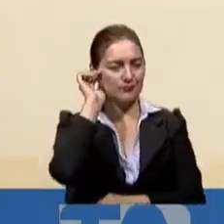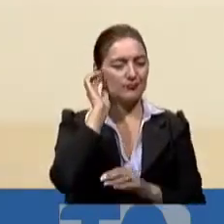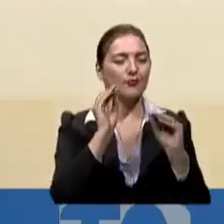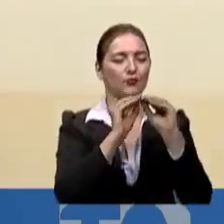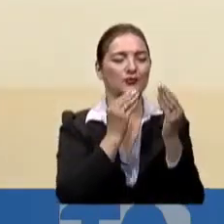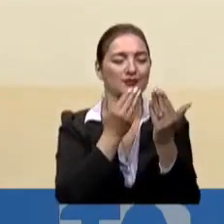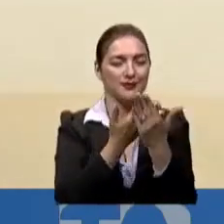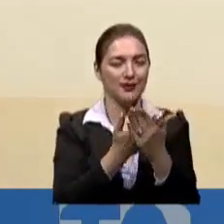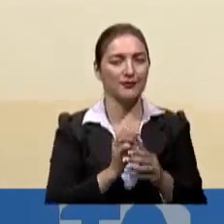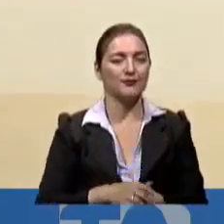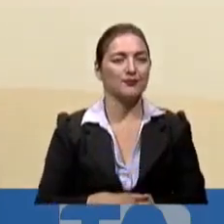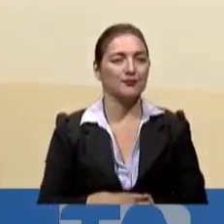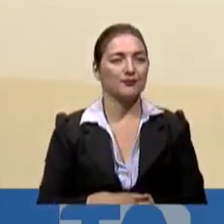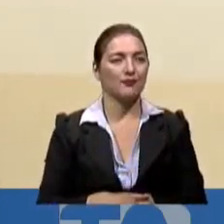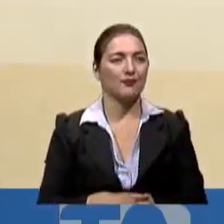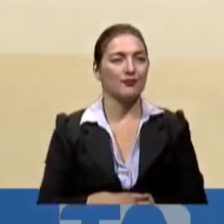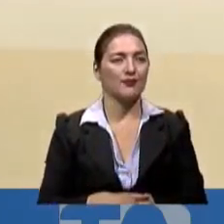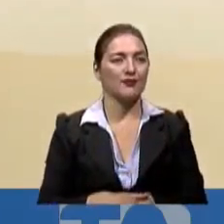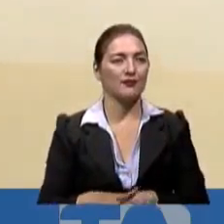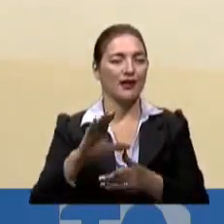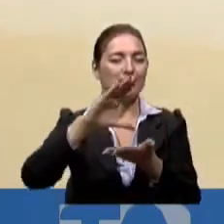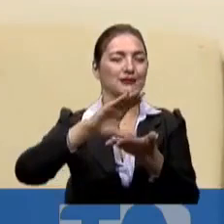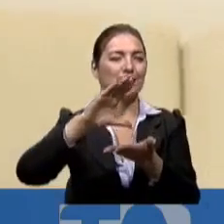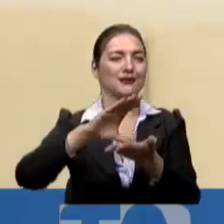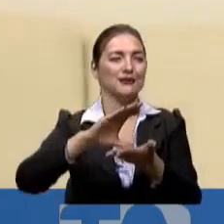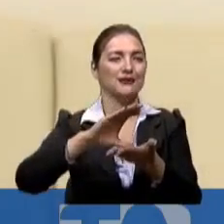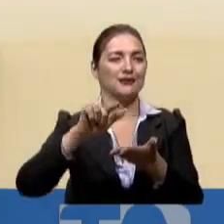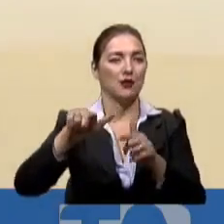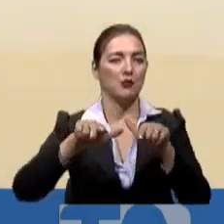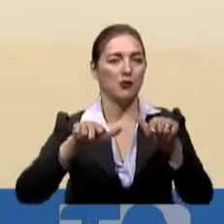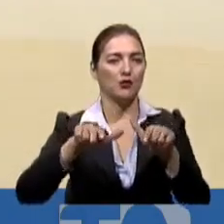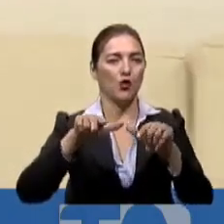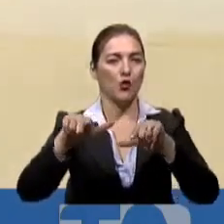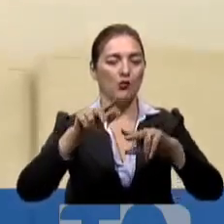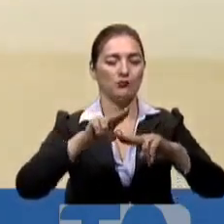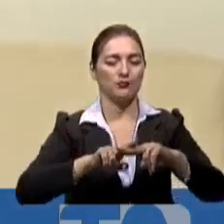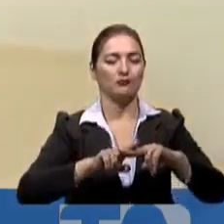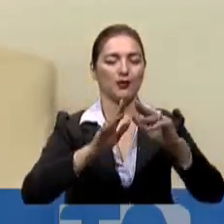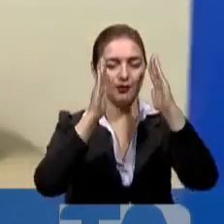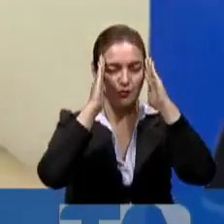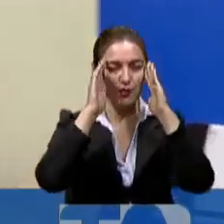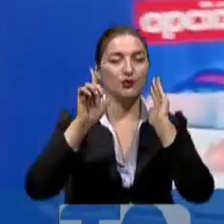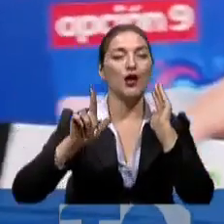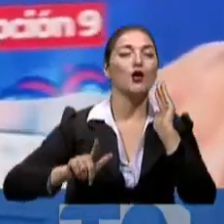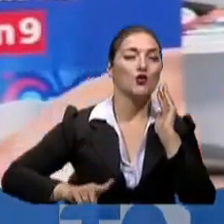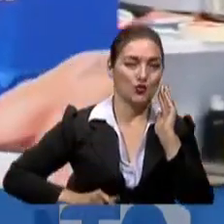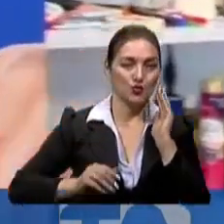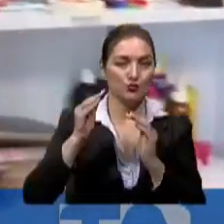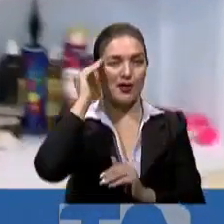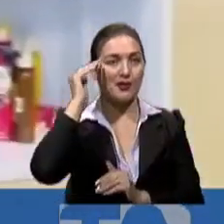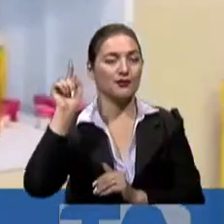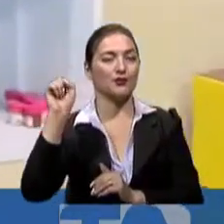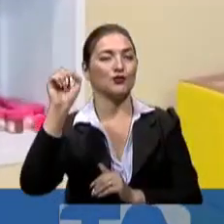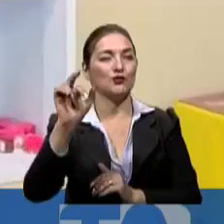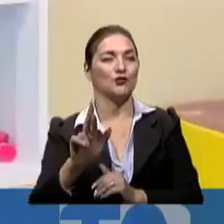te agradecemos mucho bueno Esto es un poco de las instalaciones que estamos viendo aquí en la unidad de salud Sur Estas son las